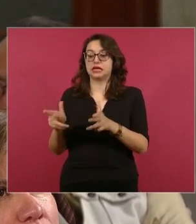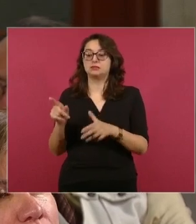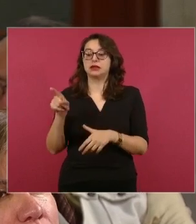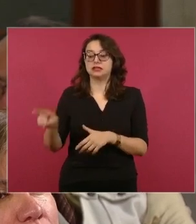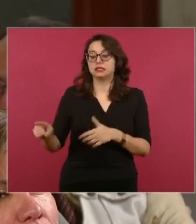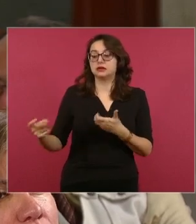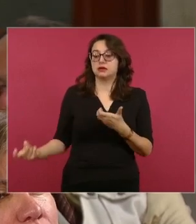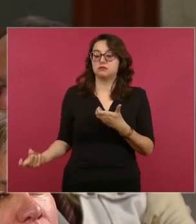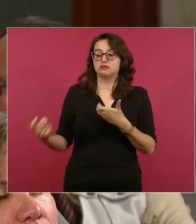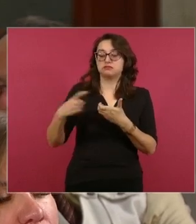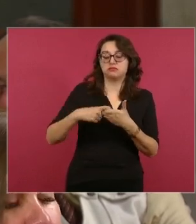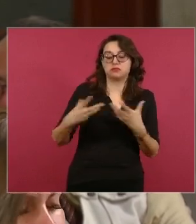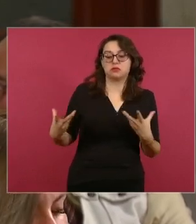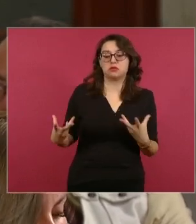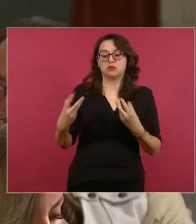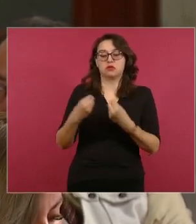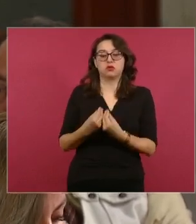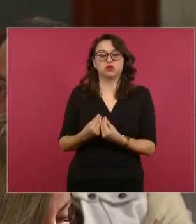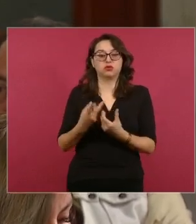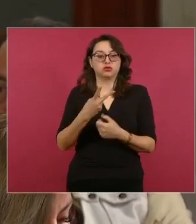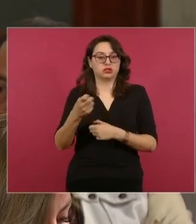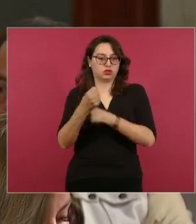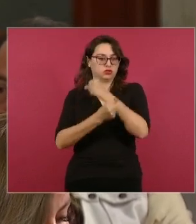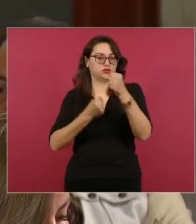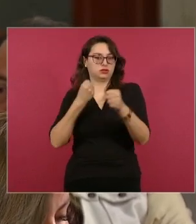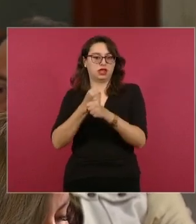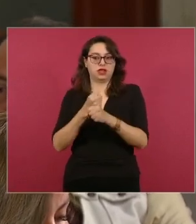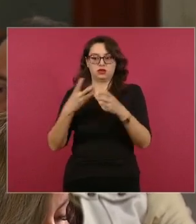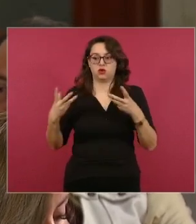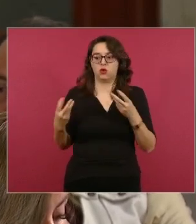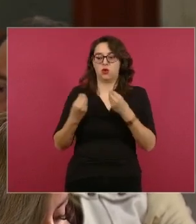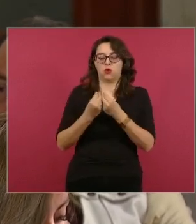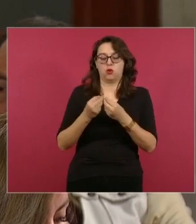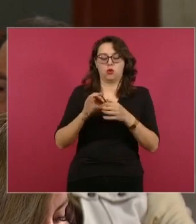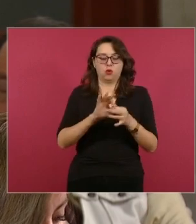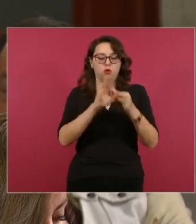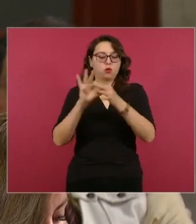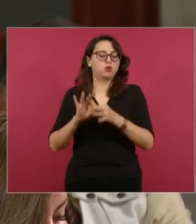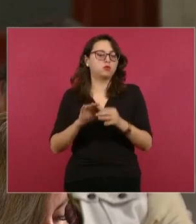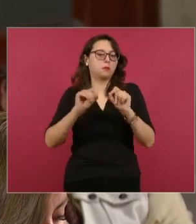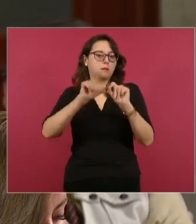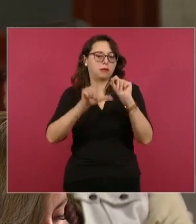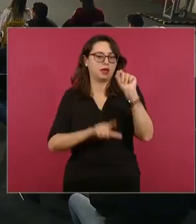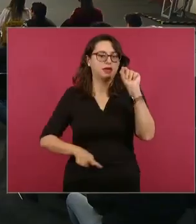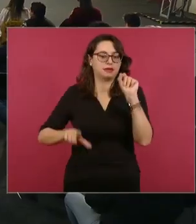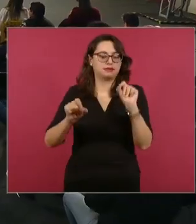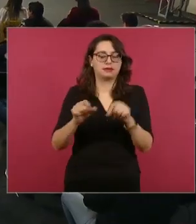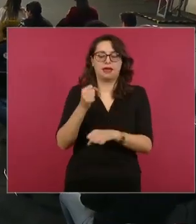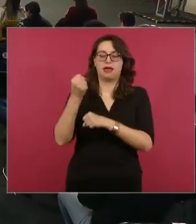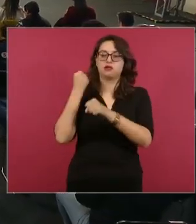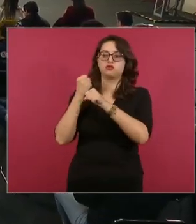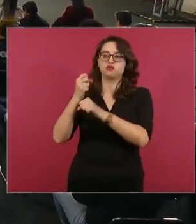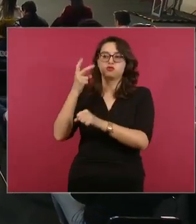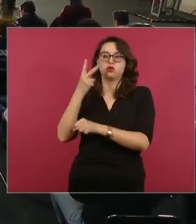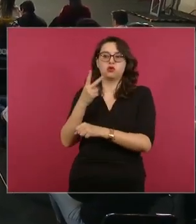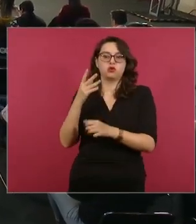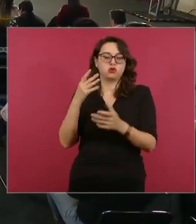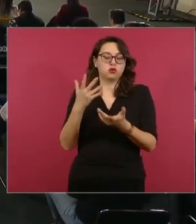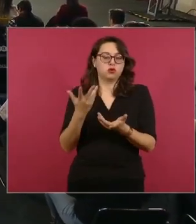Federal, pues hace 2 siglos que en el año de 1824 los habitantes de